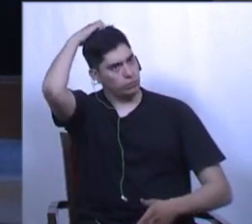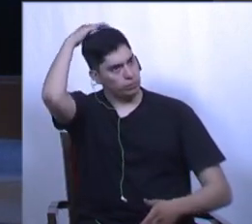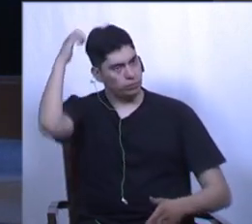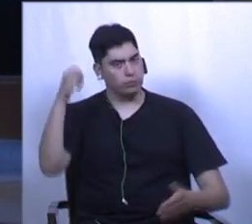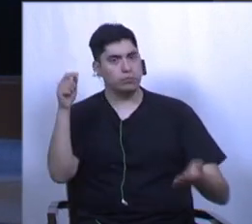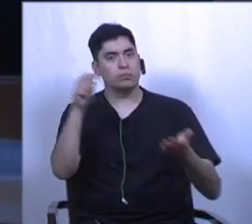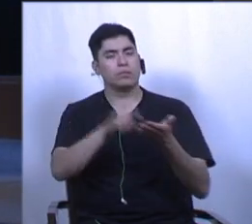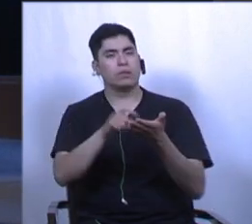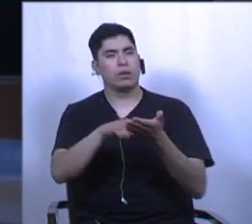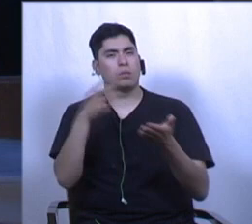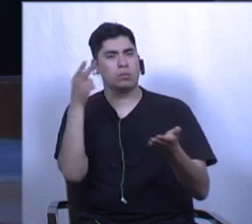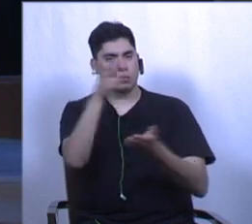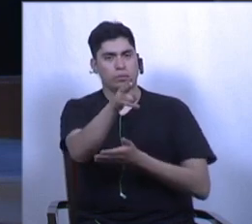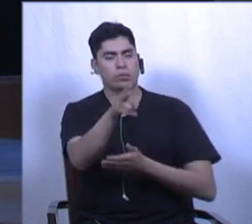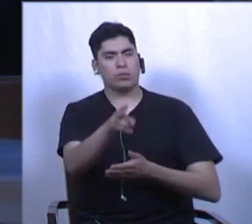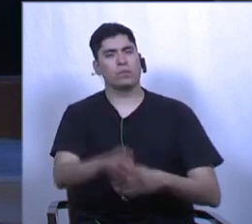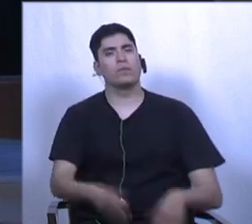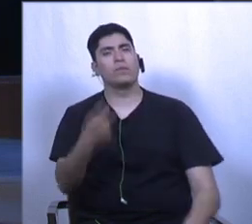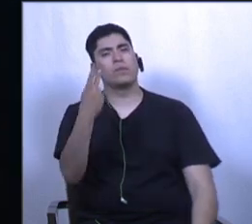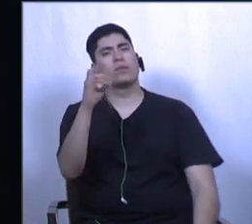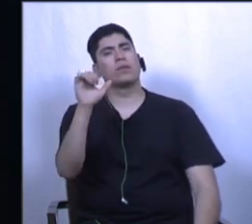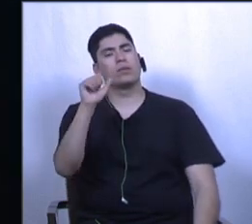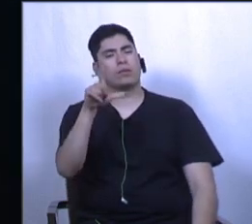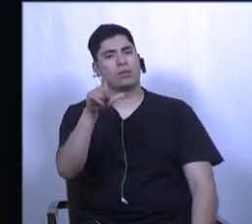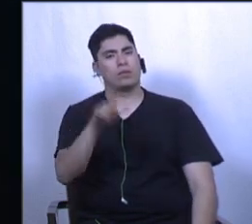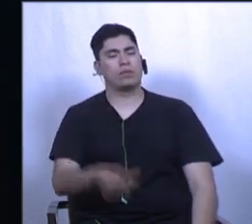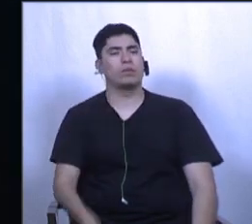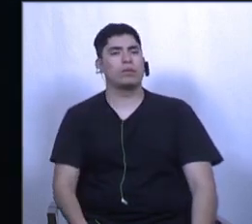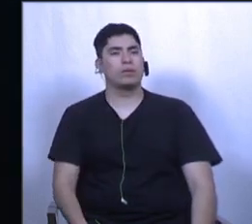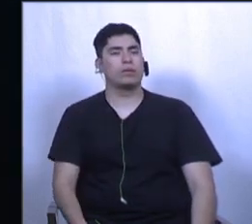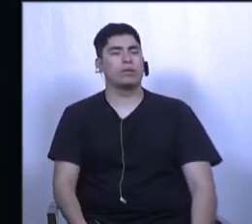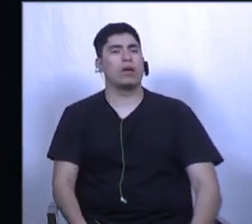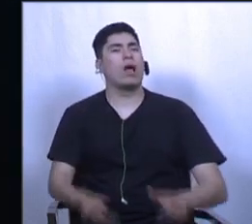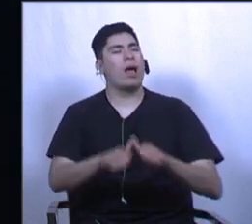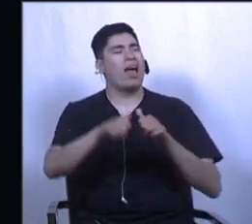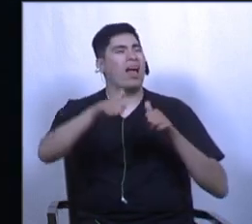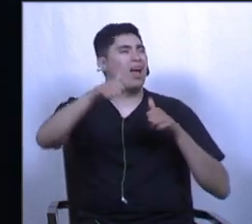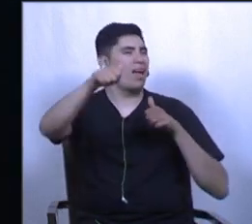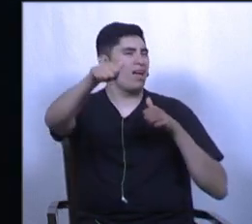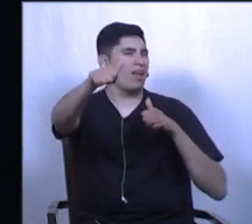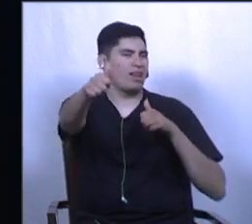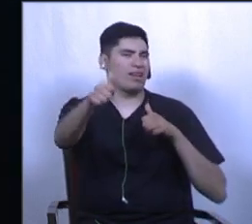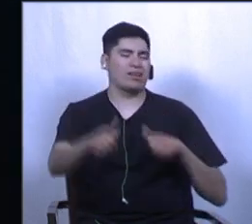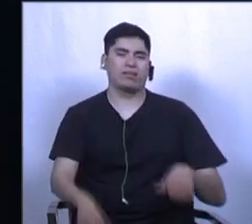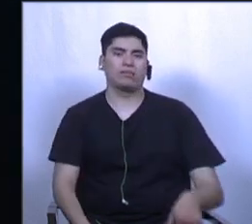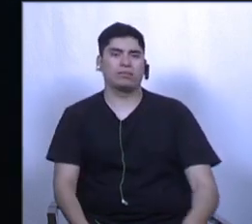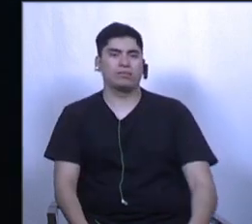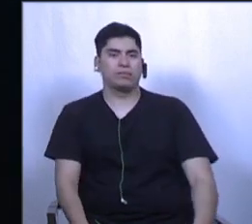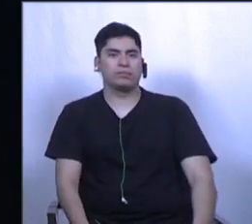vista microbial, que no está alejado de una comunidad microbial.